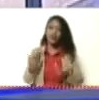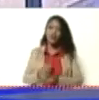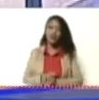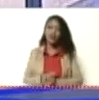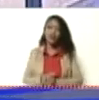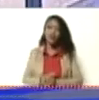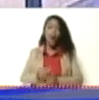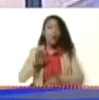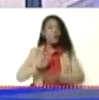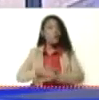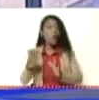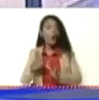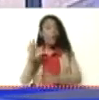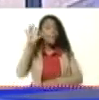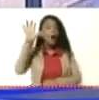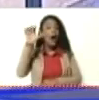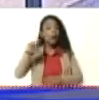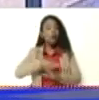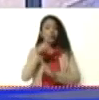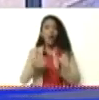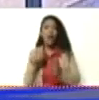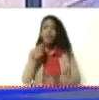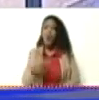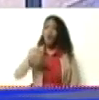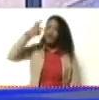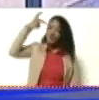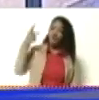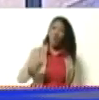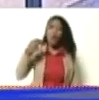Porque un país entero se plantó y dijo, no,